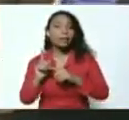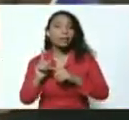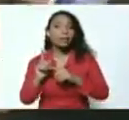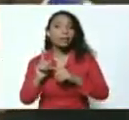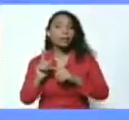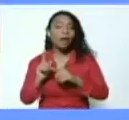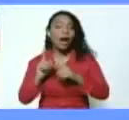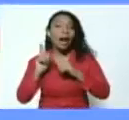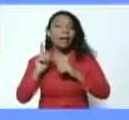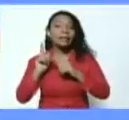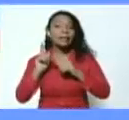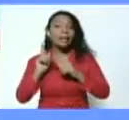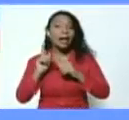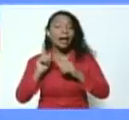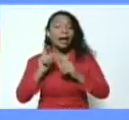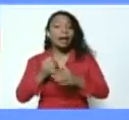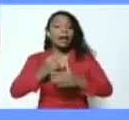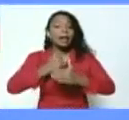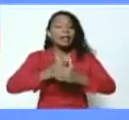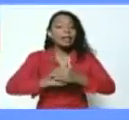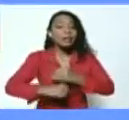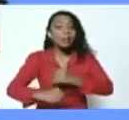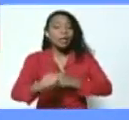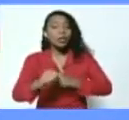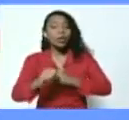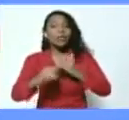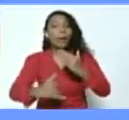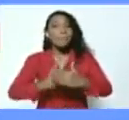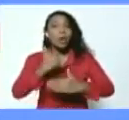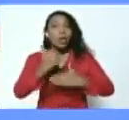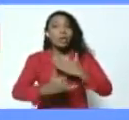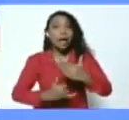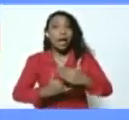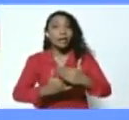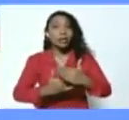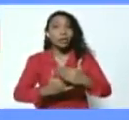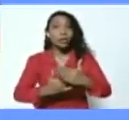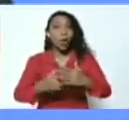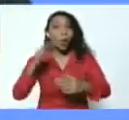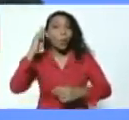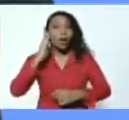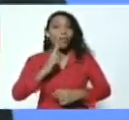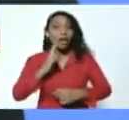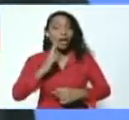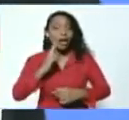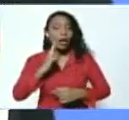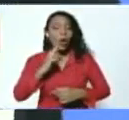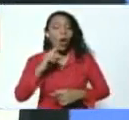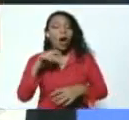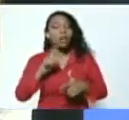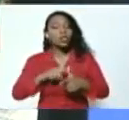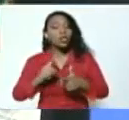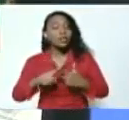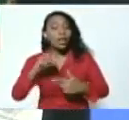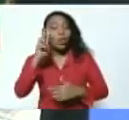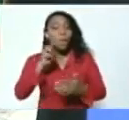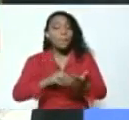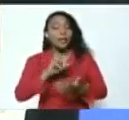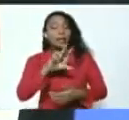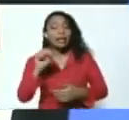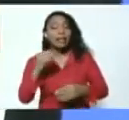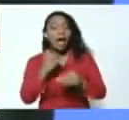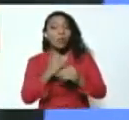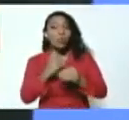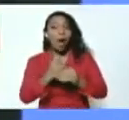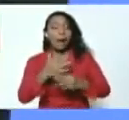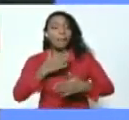en ese renacimiento del proyecto bolivariano? Entonces el 2030 también es para